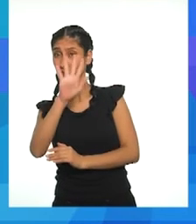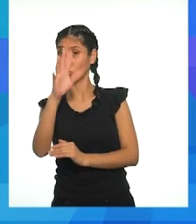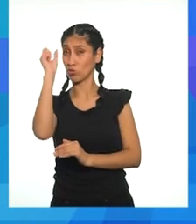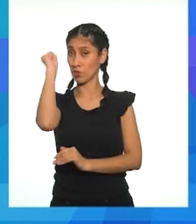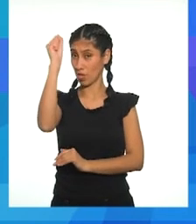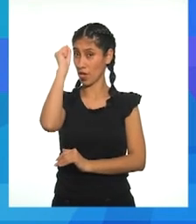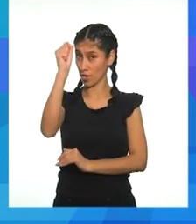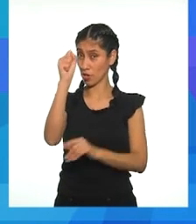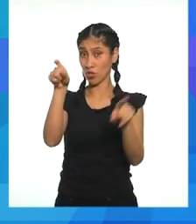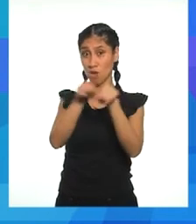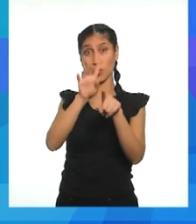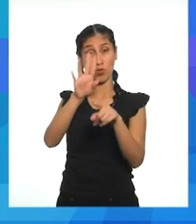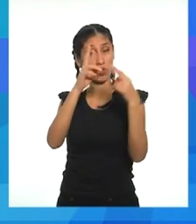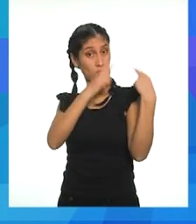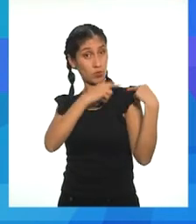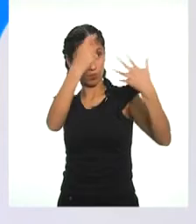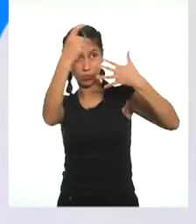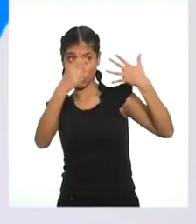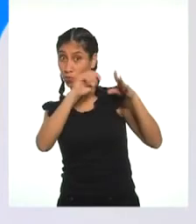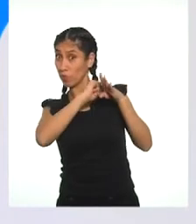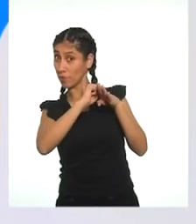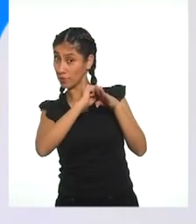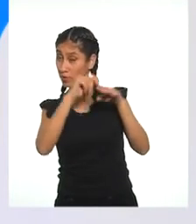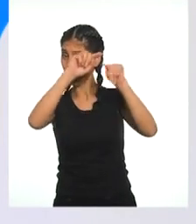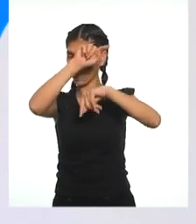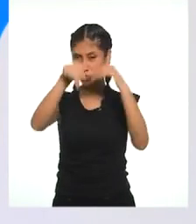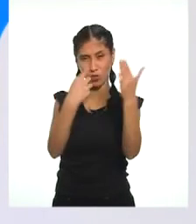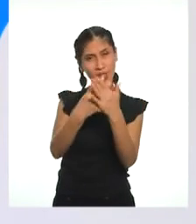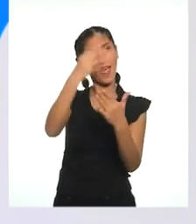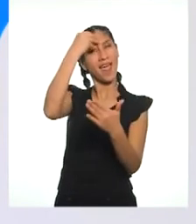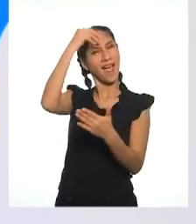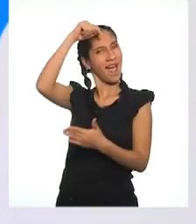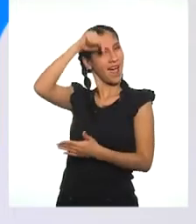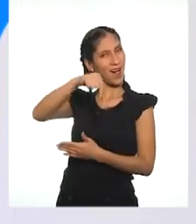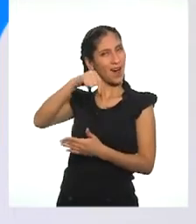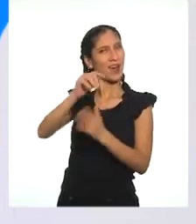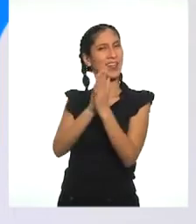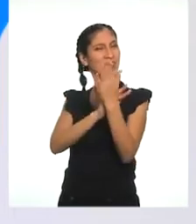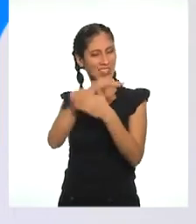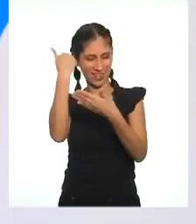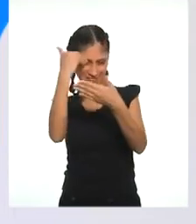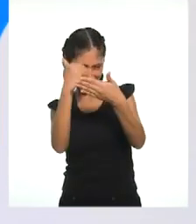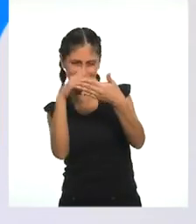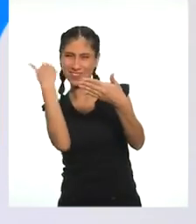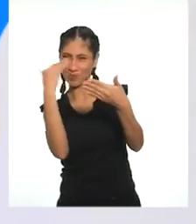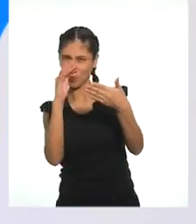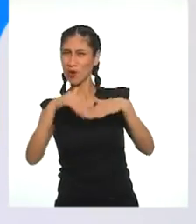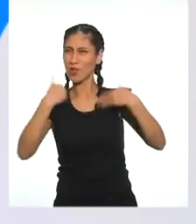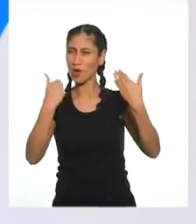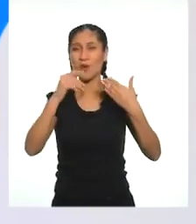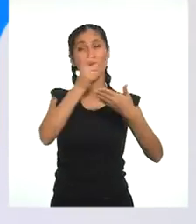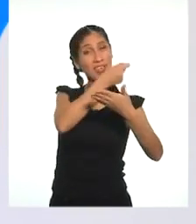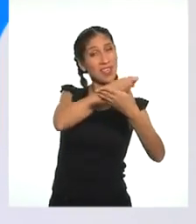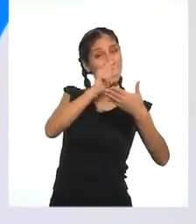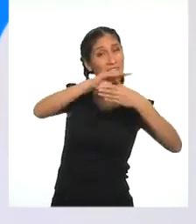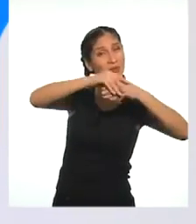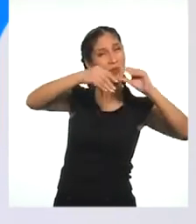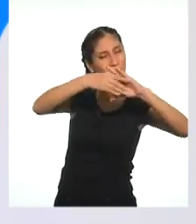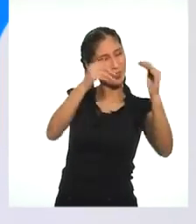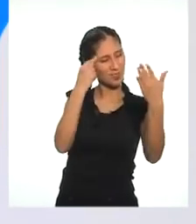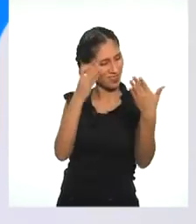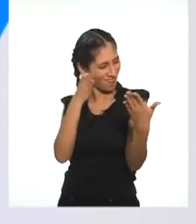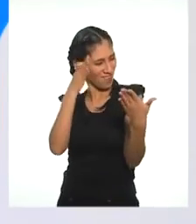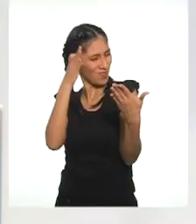derechos y cumplen sus deberes? Con lo aprendido el día de hoy, tenemos las herramientas para crear un relato del futuro